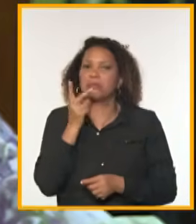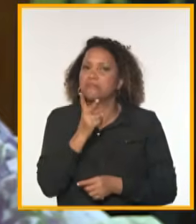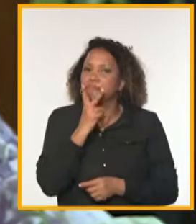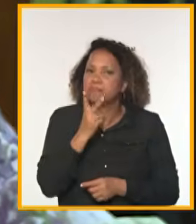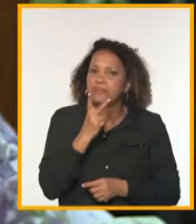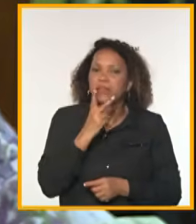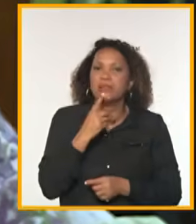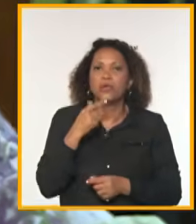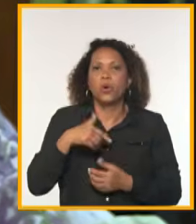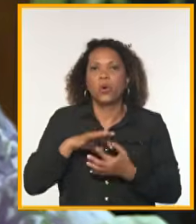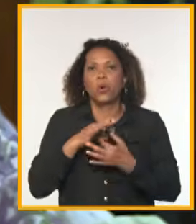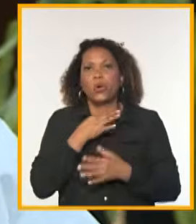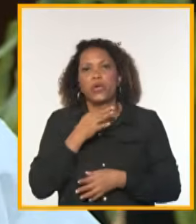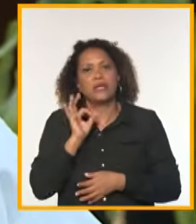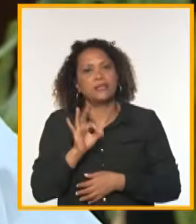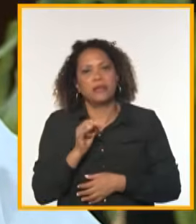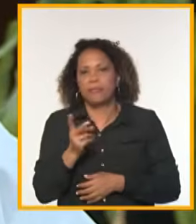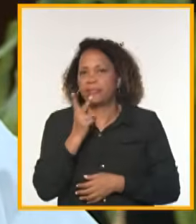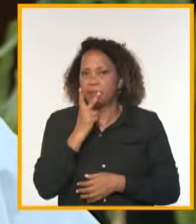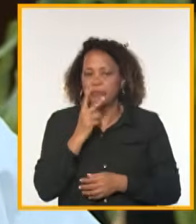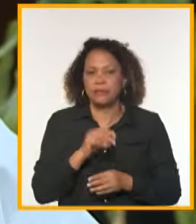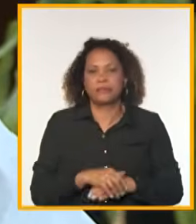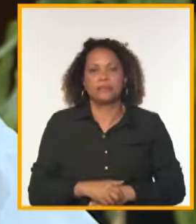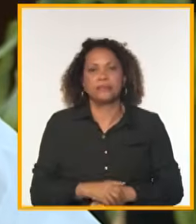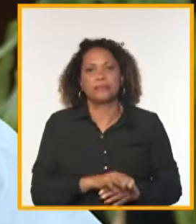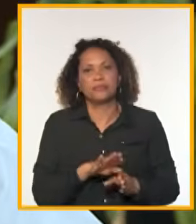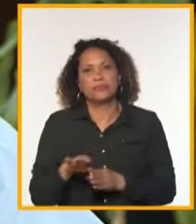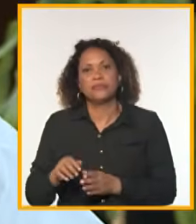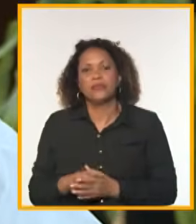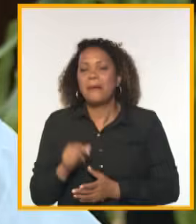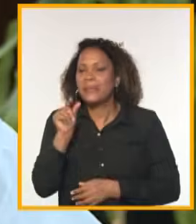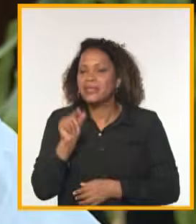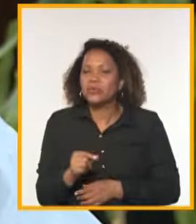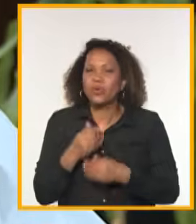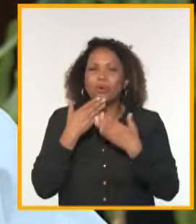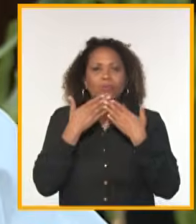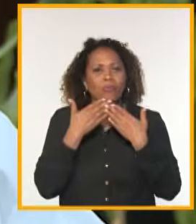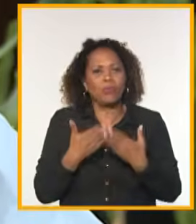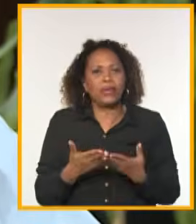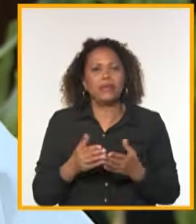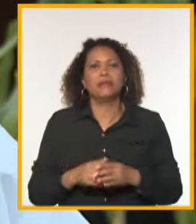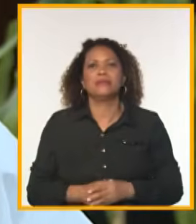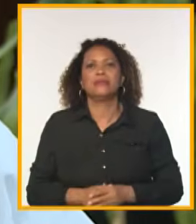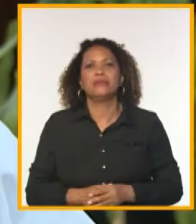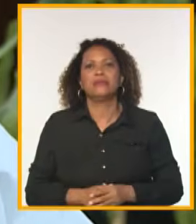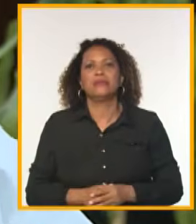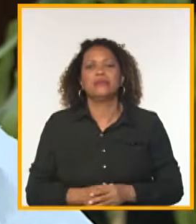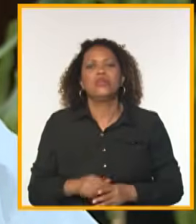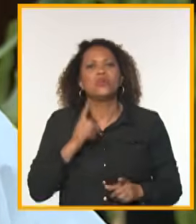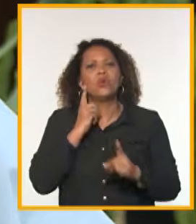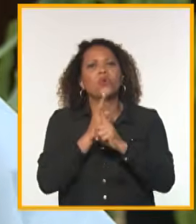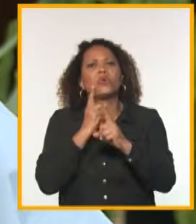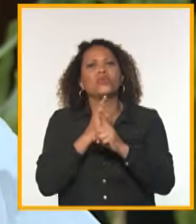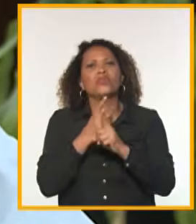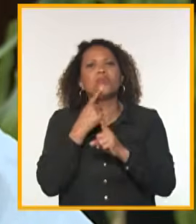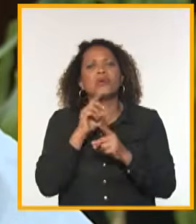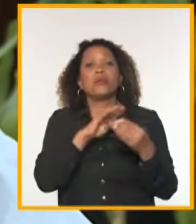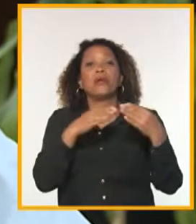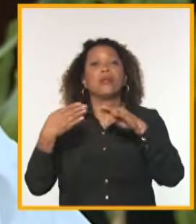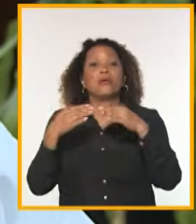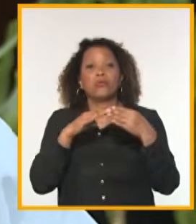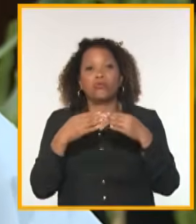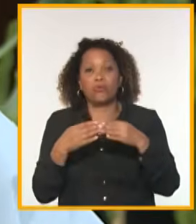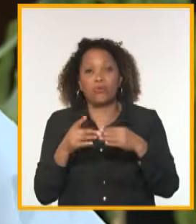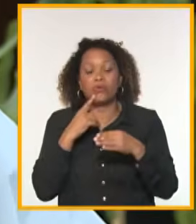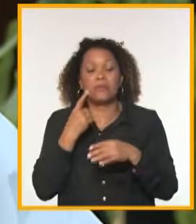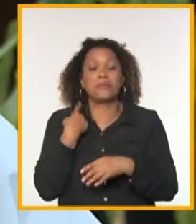al lado mío. Una persona muy humana, un discutidor. Nosotros nos conocimos en una discusión en el año